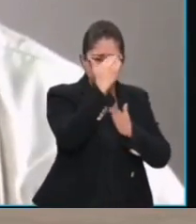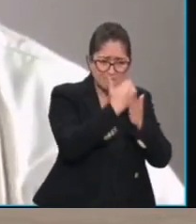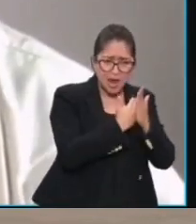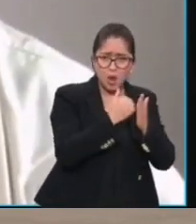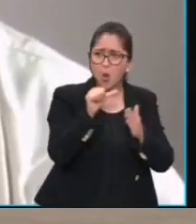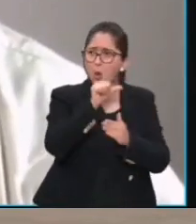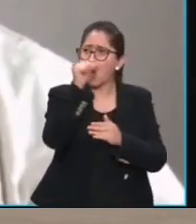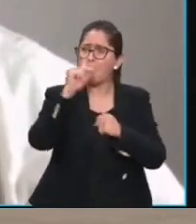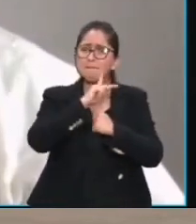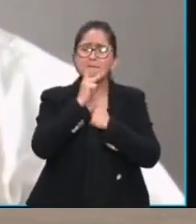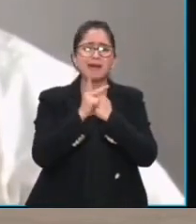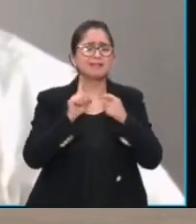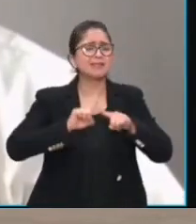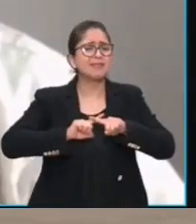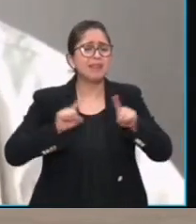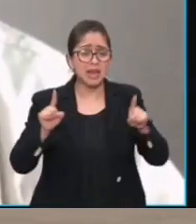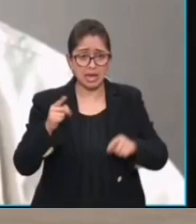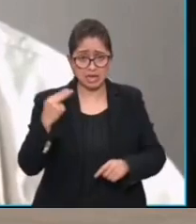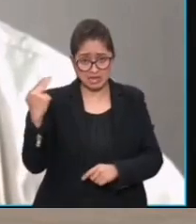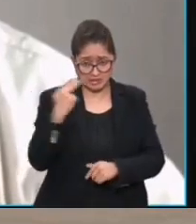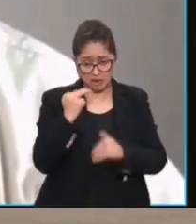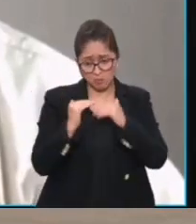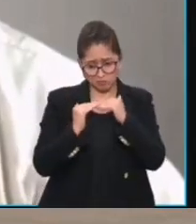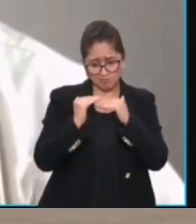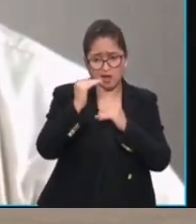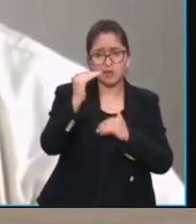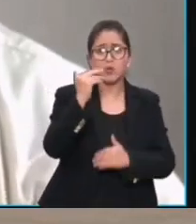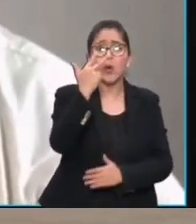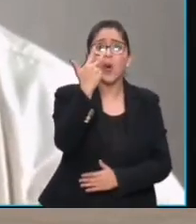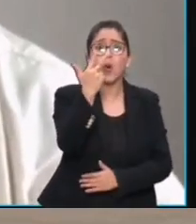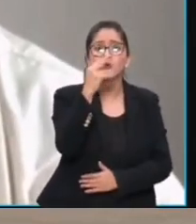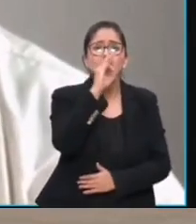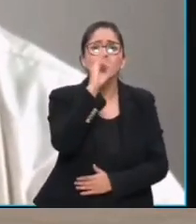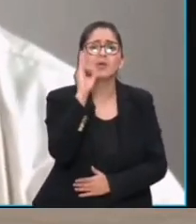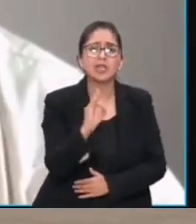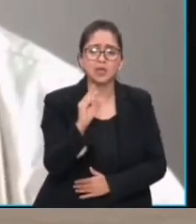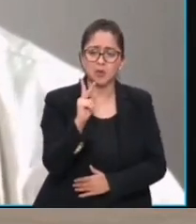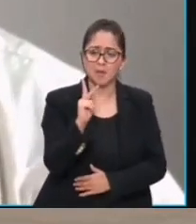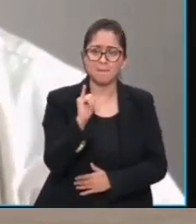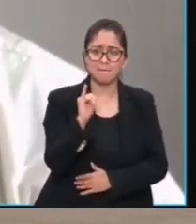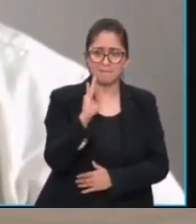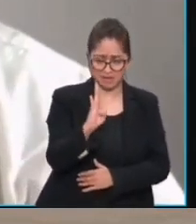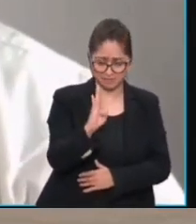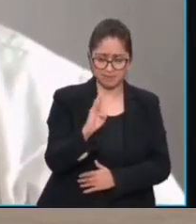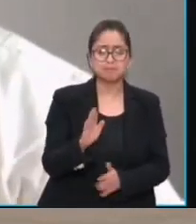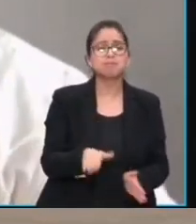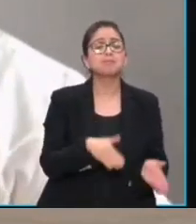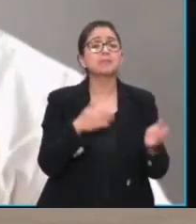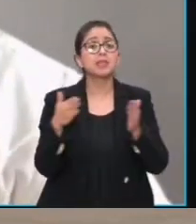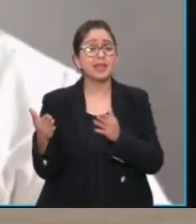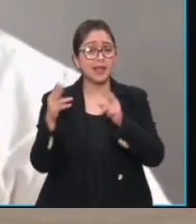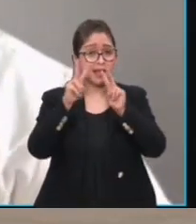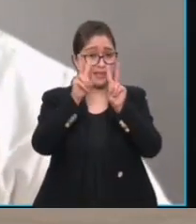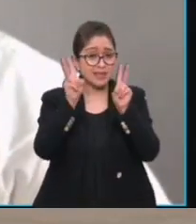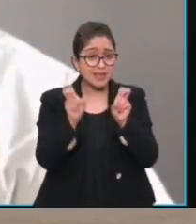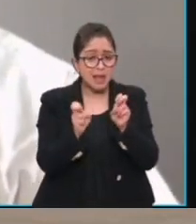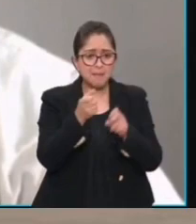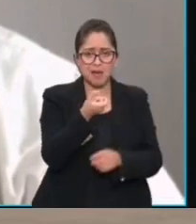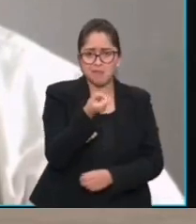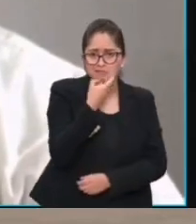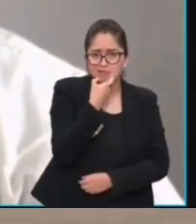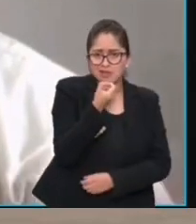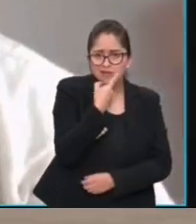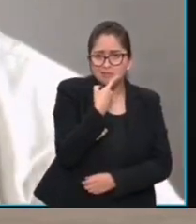Entonces, necesitamos un incremento de un 8% del PIB. En cuanto a los medicamentos, se